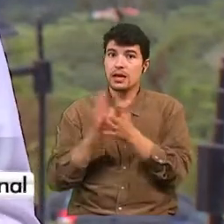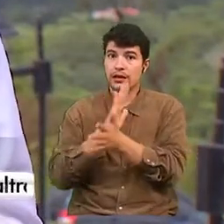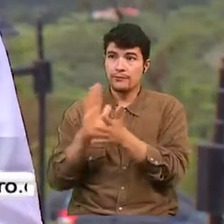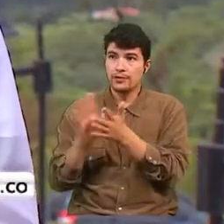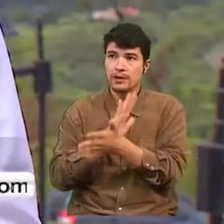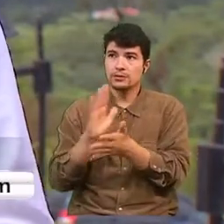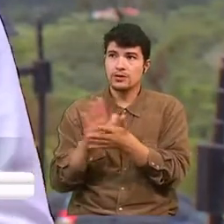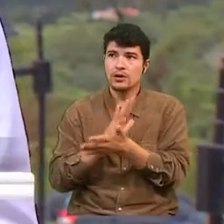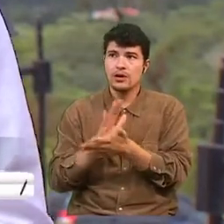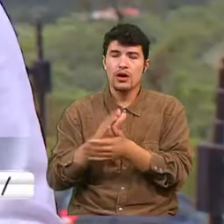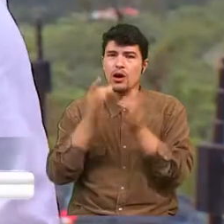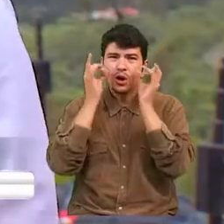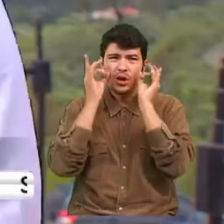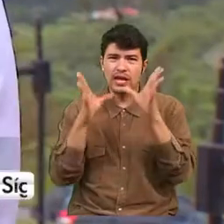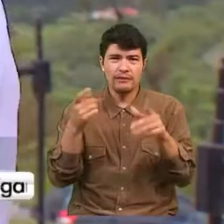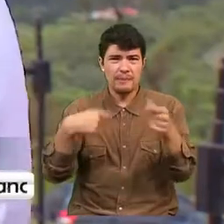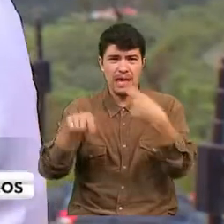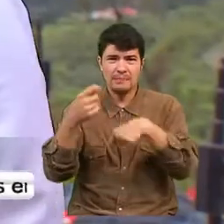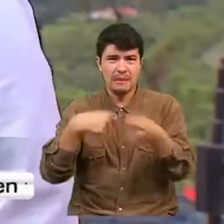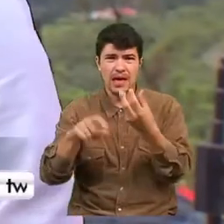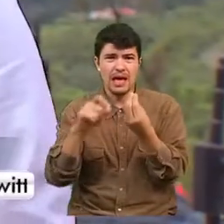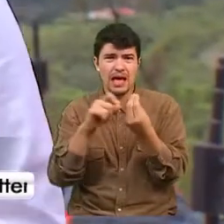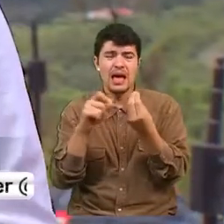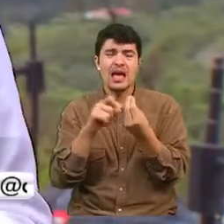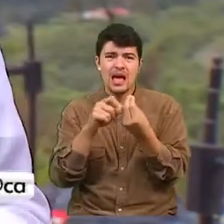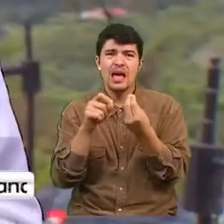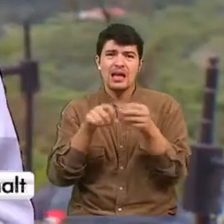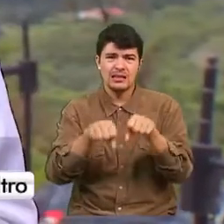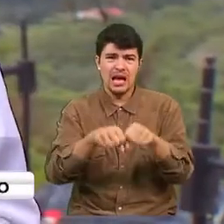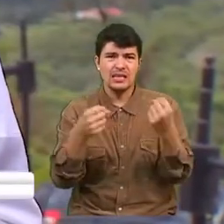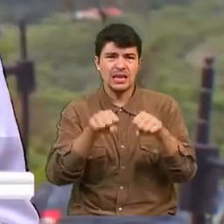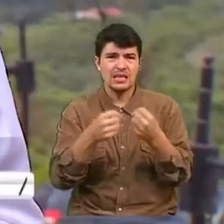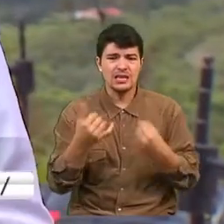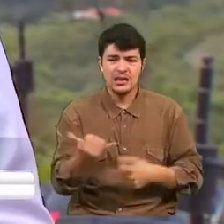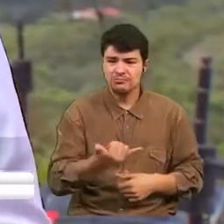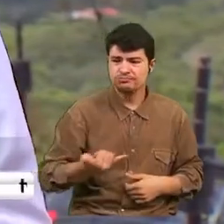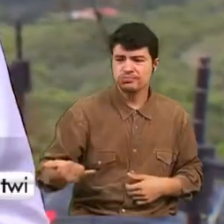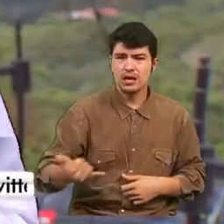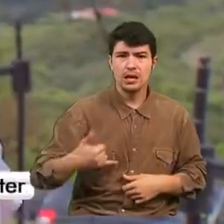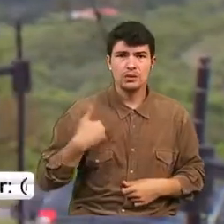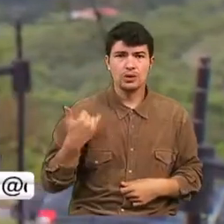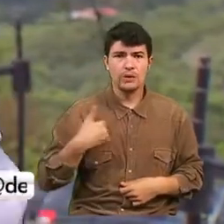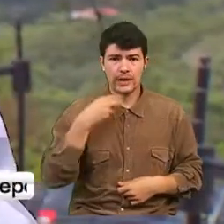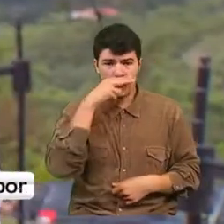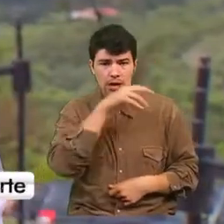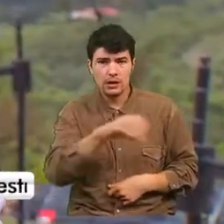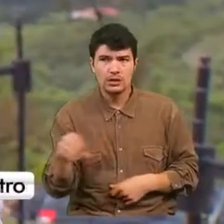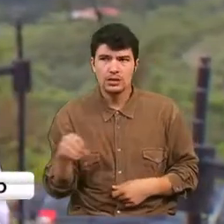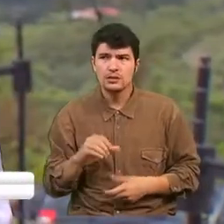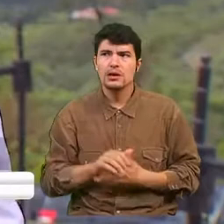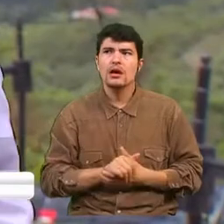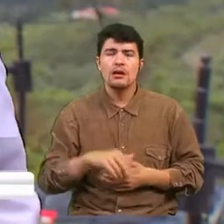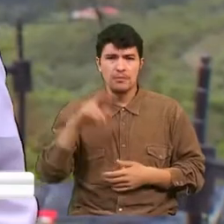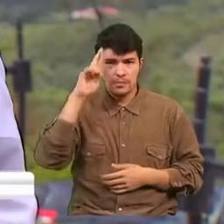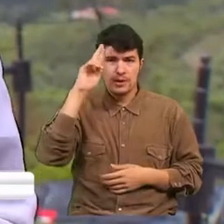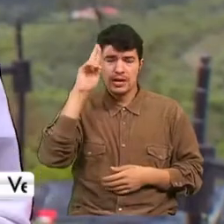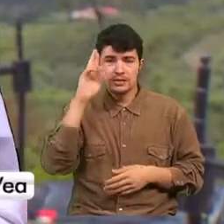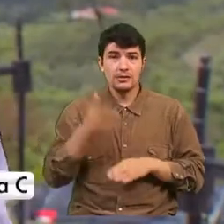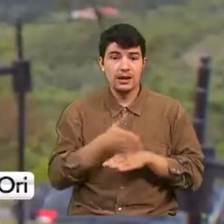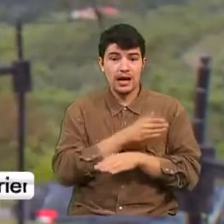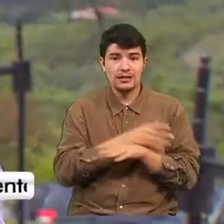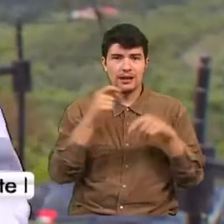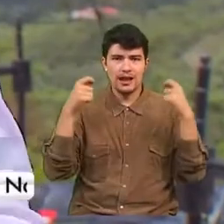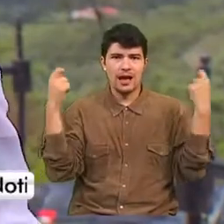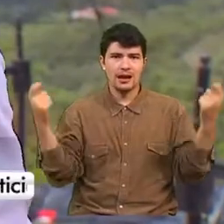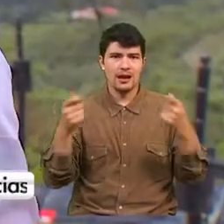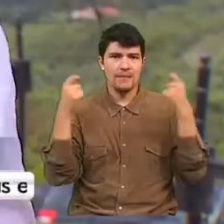maldito tráfico local de estupefacientes, que es el que está envenenando hoy a nuestros jóvenes, a nuestros niños, y por eso esa campaña que tenemos nosotros